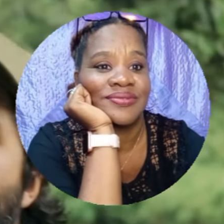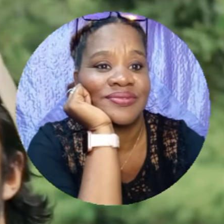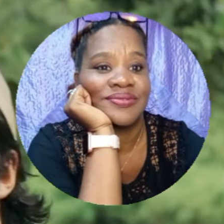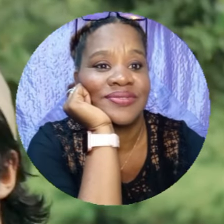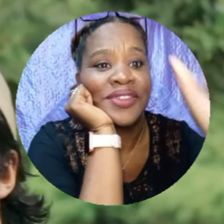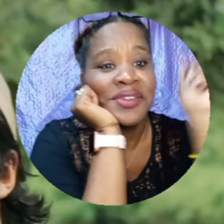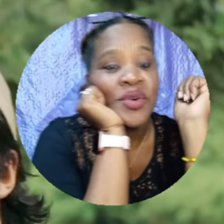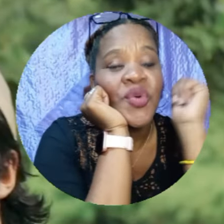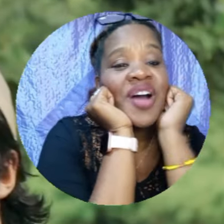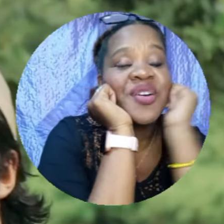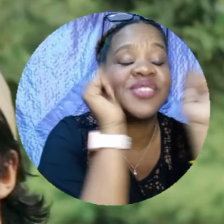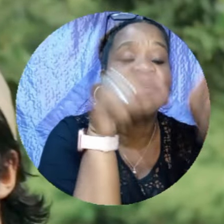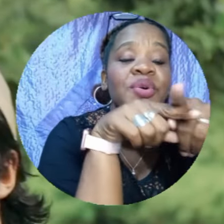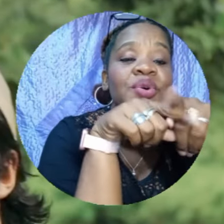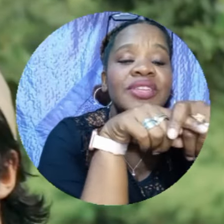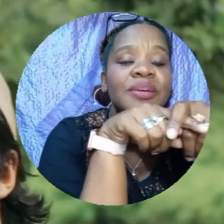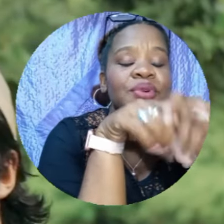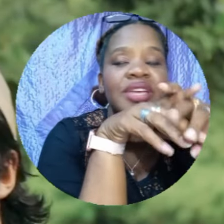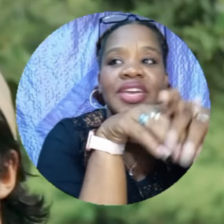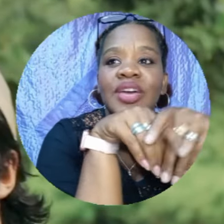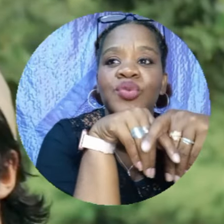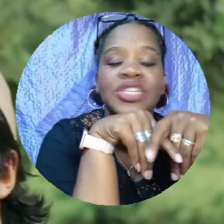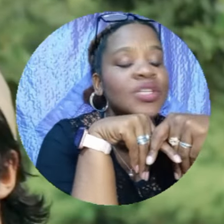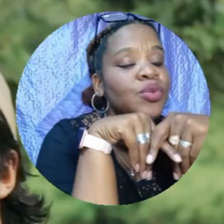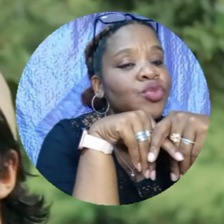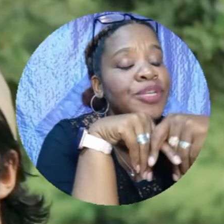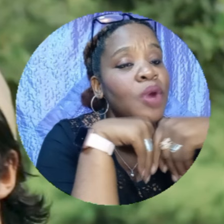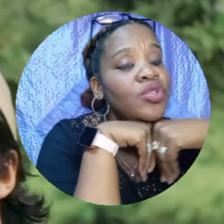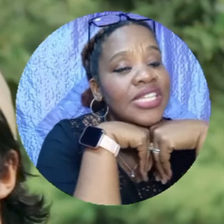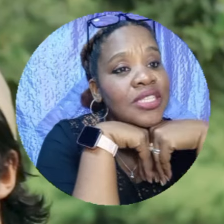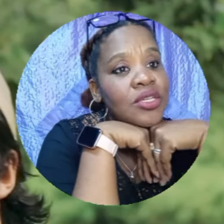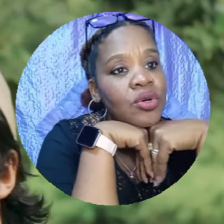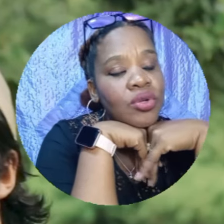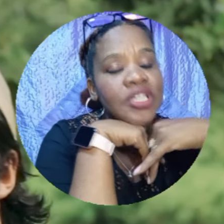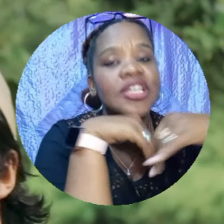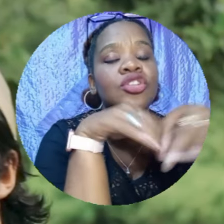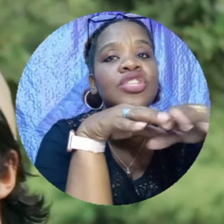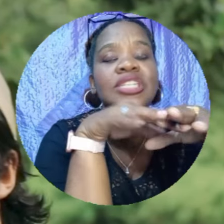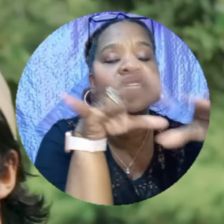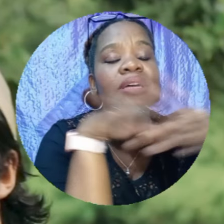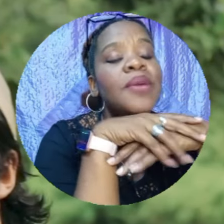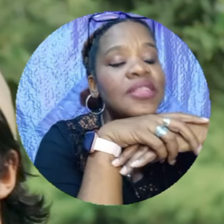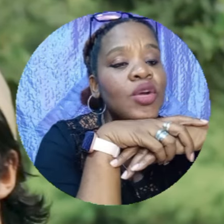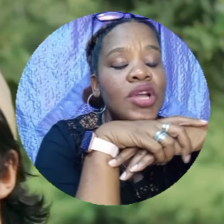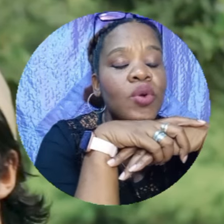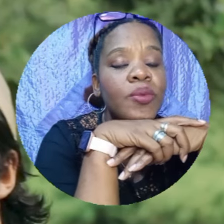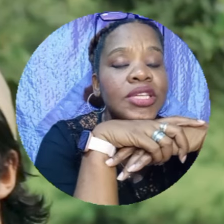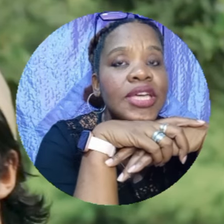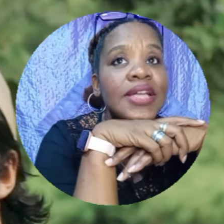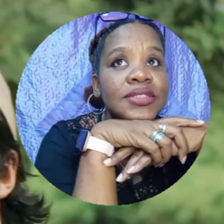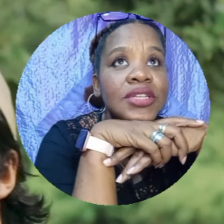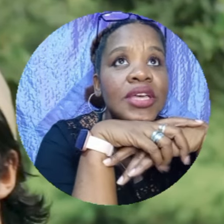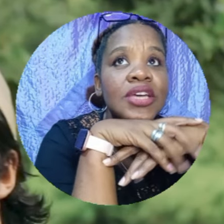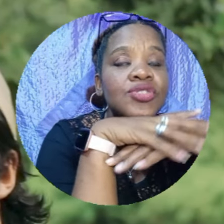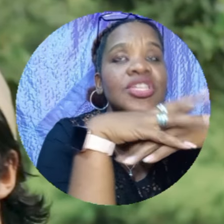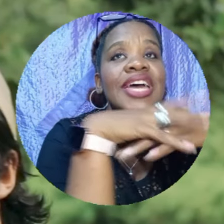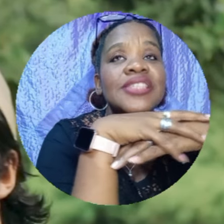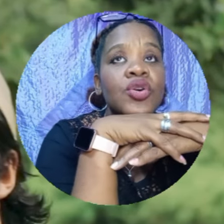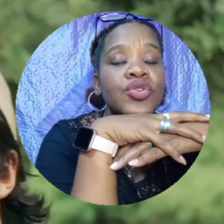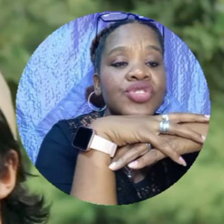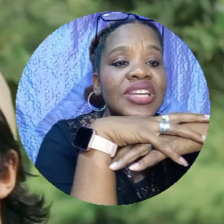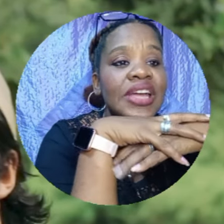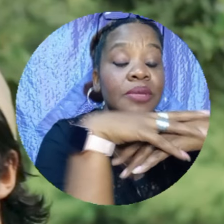el río. Wow, eso me gusta porque es un turismo auténtico, lidiando directamente con la comunidad. Eso